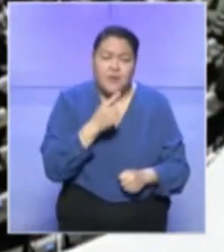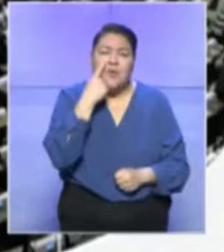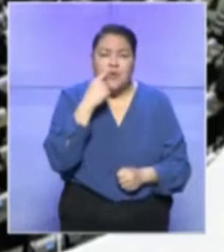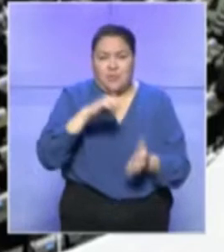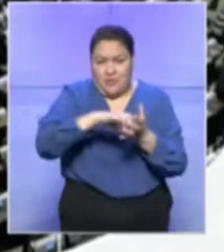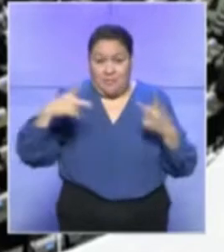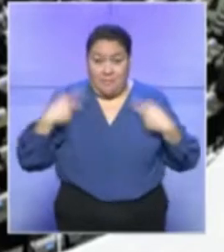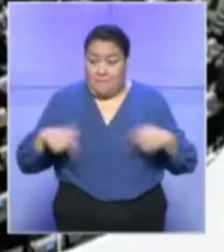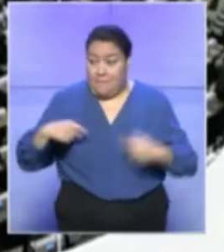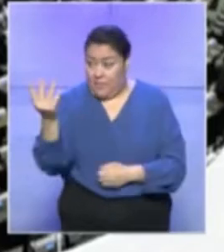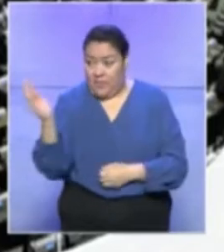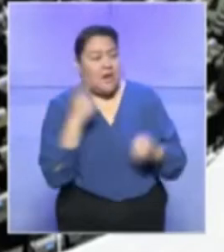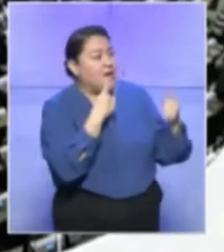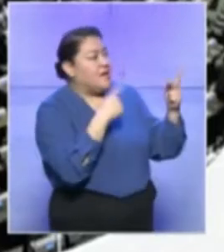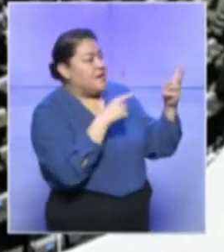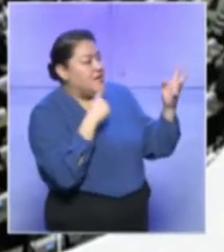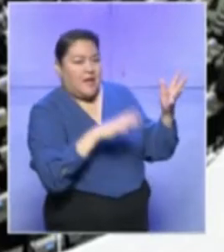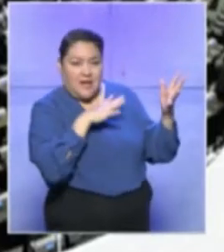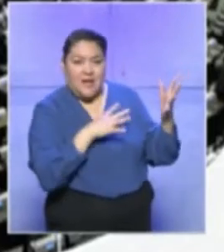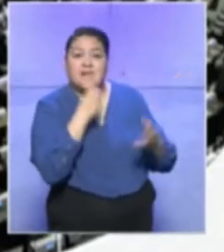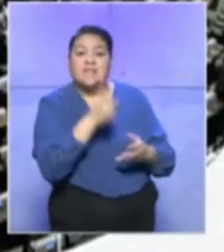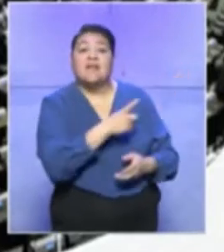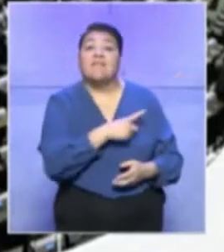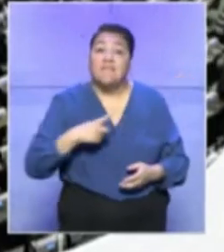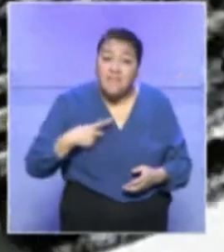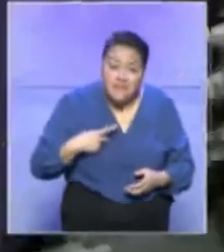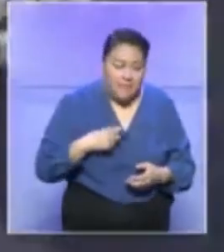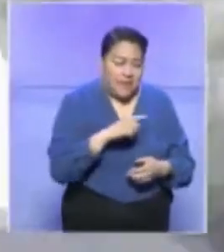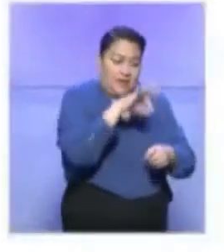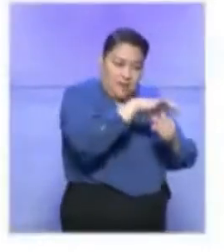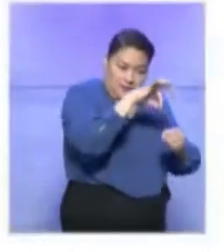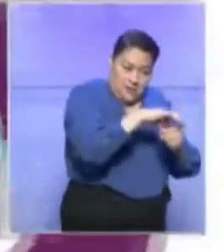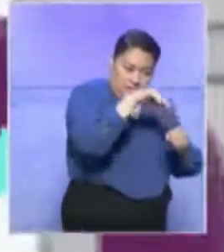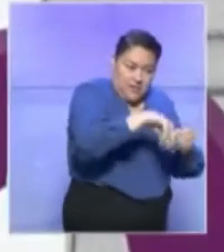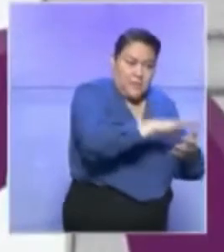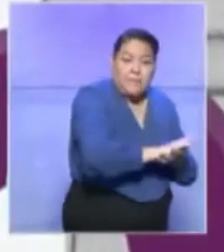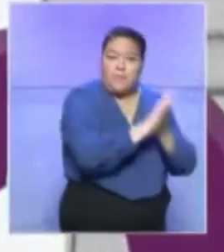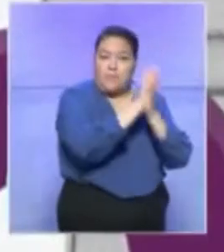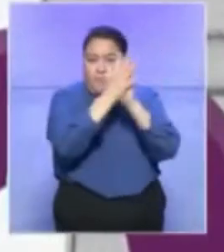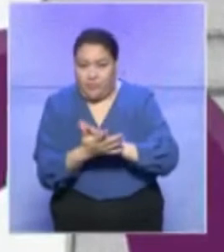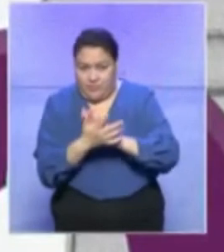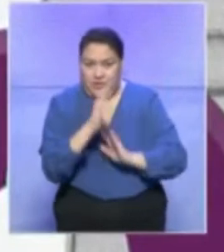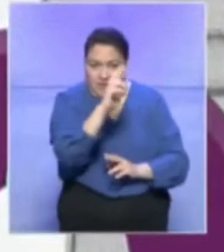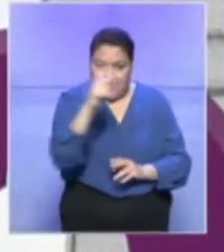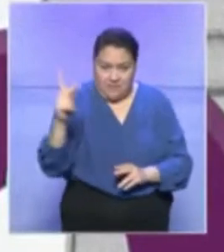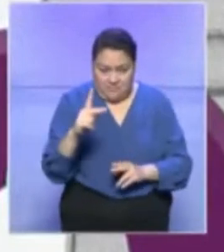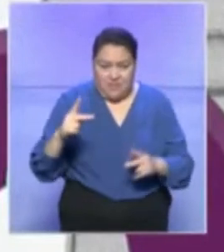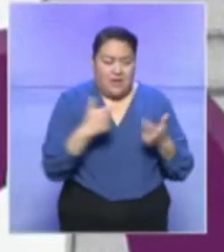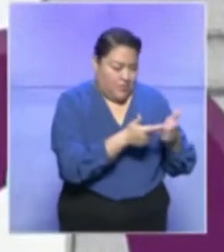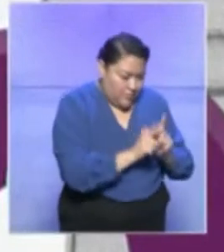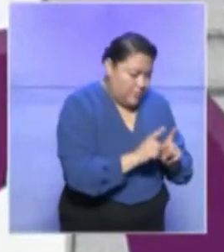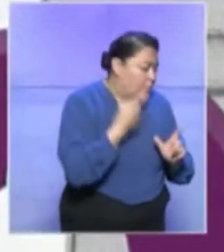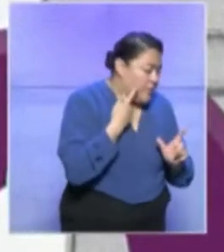los recurrentes sostiene que debe existir una equivalencia total entre el porcentaje de votos recibidos por cada una de las fuerzas políticas